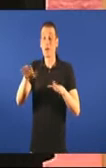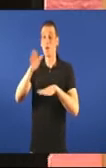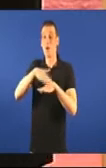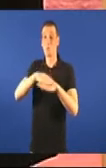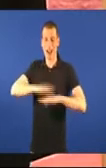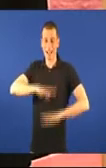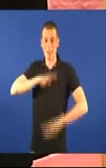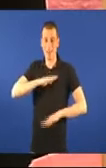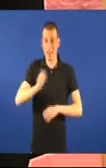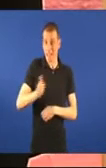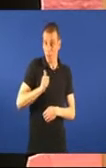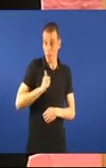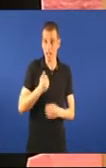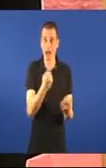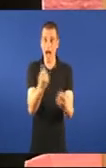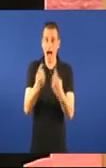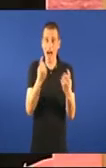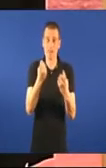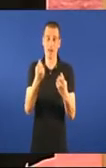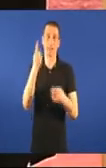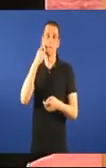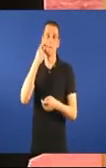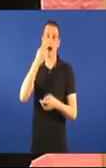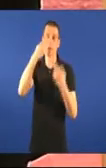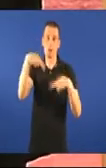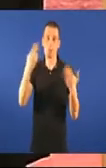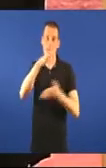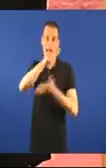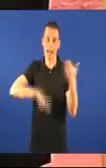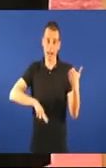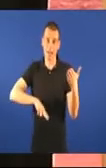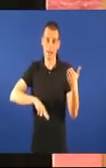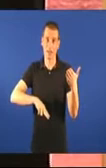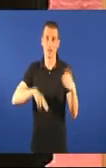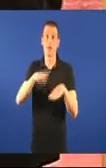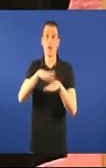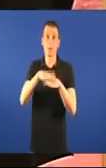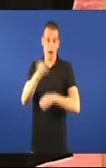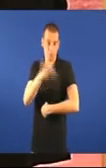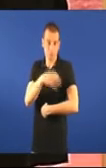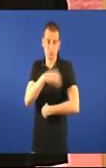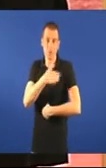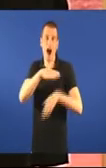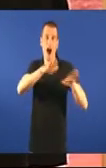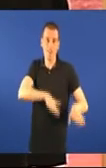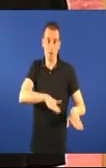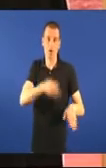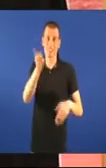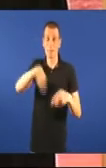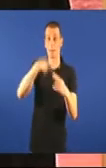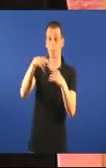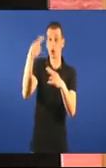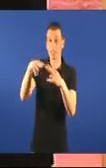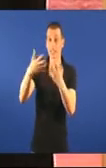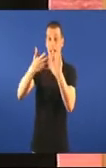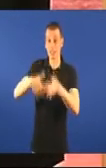capacidades necesitamos unha banca pública galega que evite a emigración do noso aforro. Necesitamos unha política